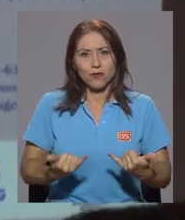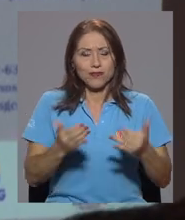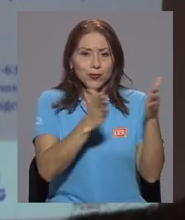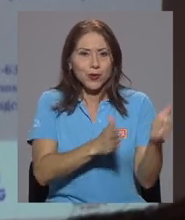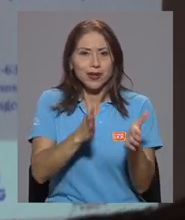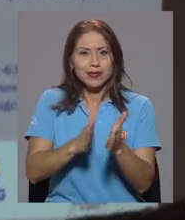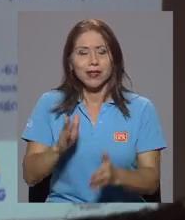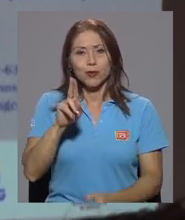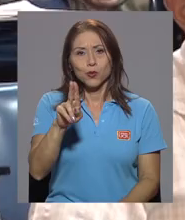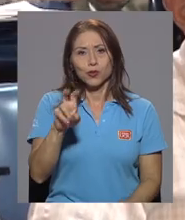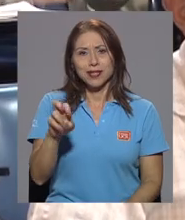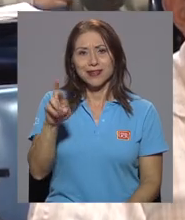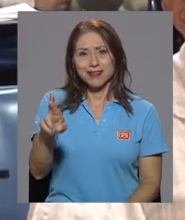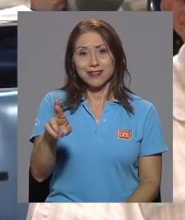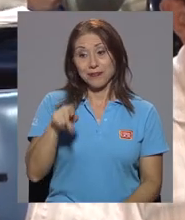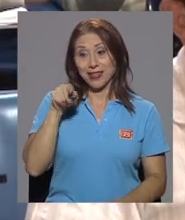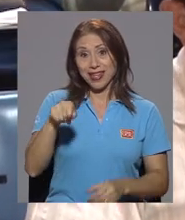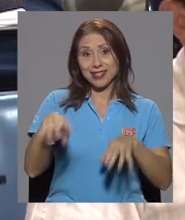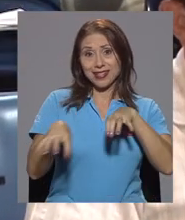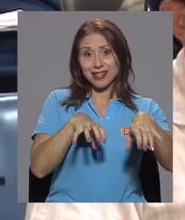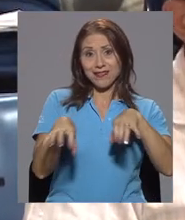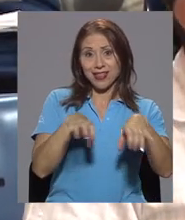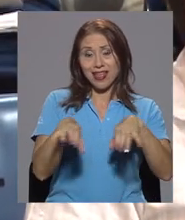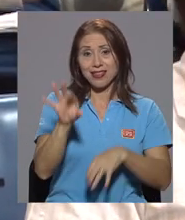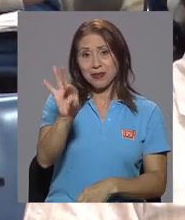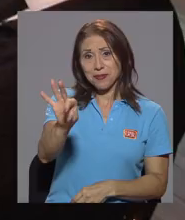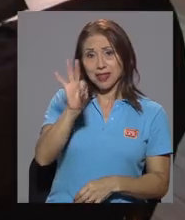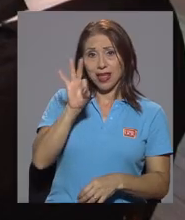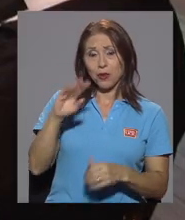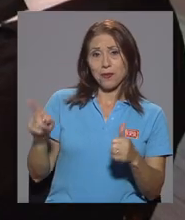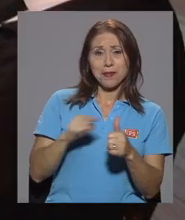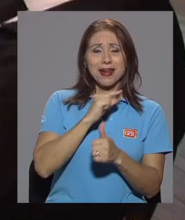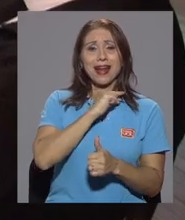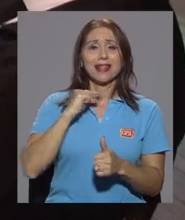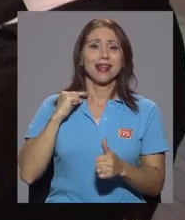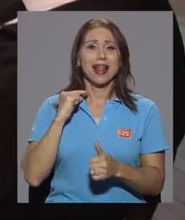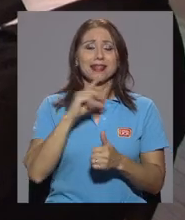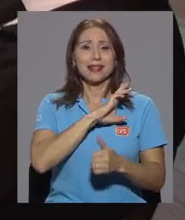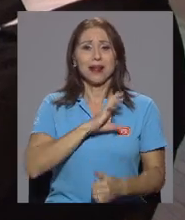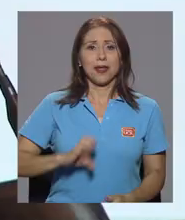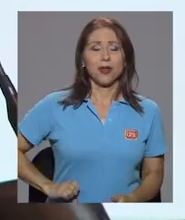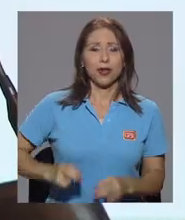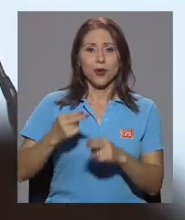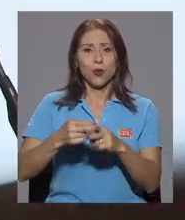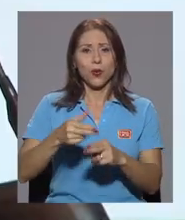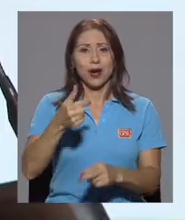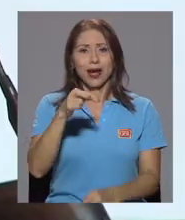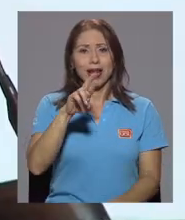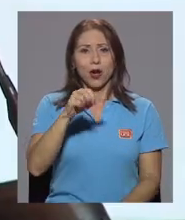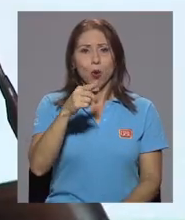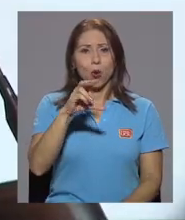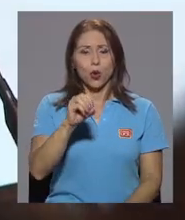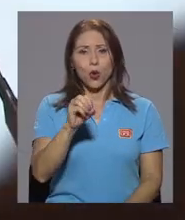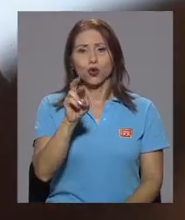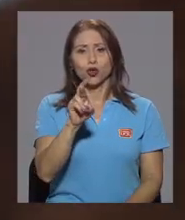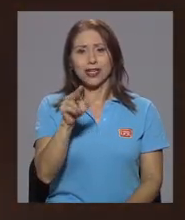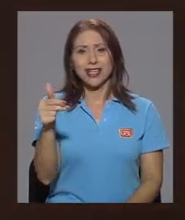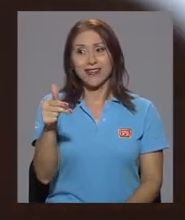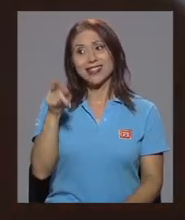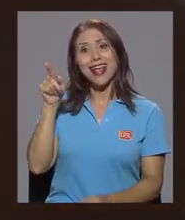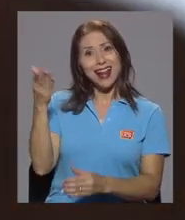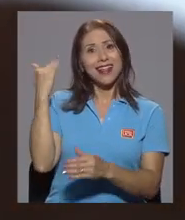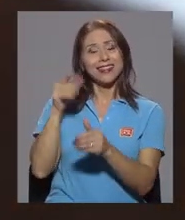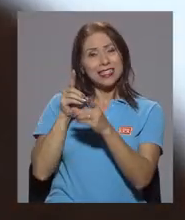cr este simposio tuvo como invitado al primer cardenal salvadoreño gregorio rosa chávez quien fue discípulo de monseñor